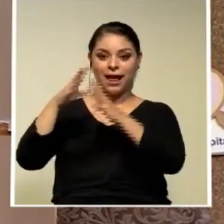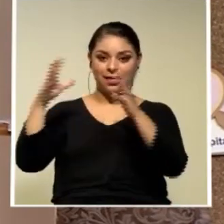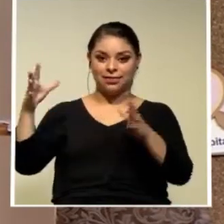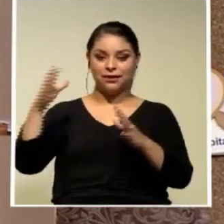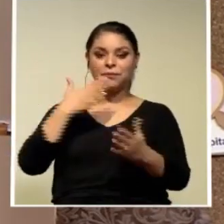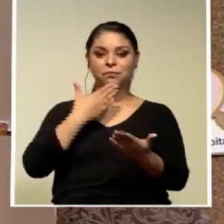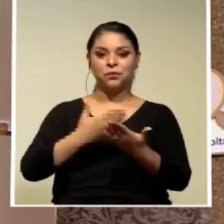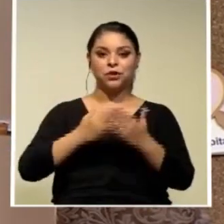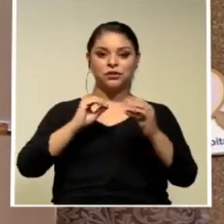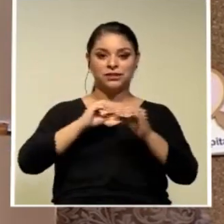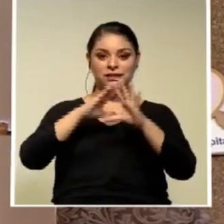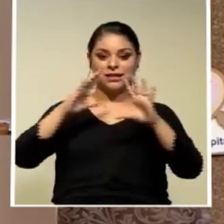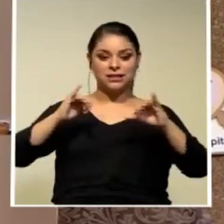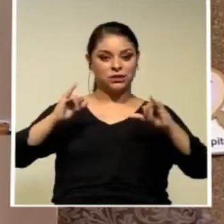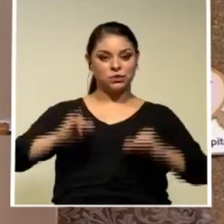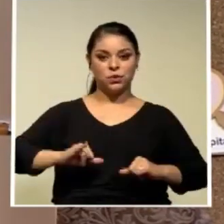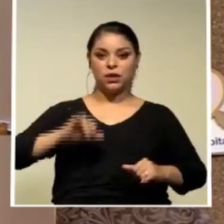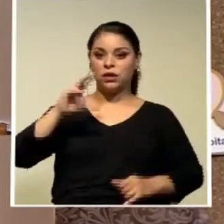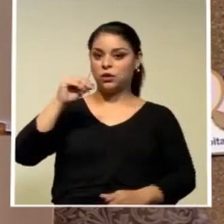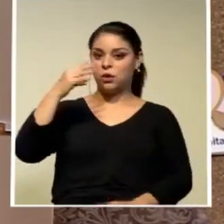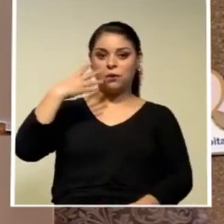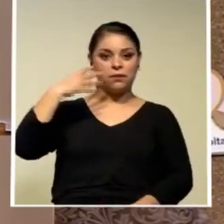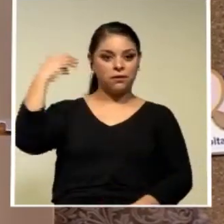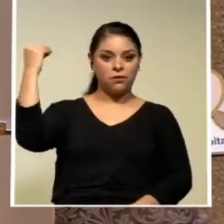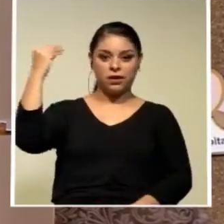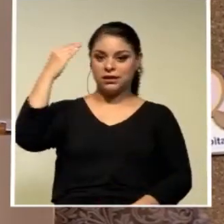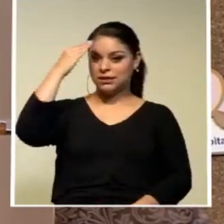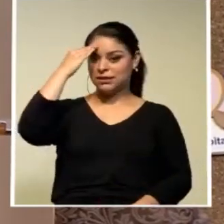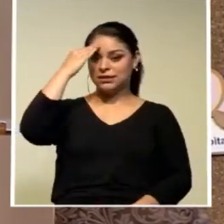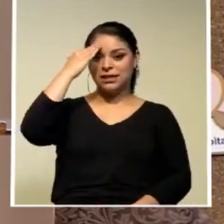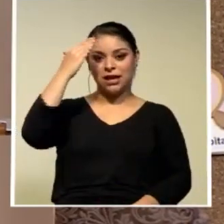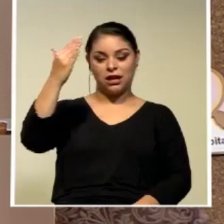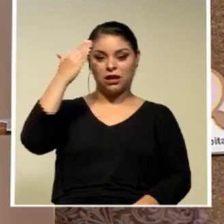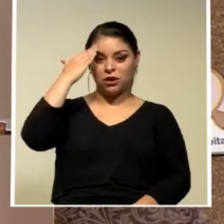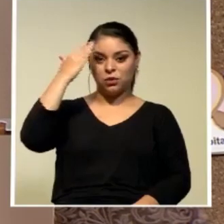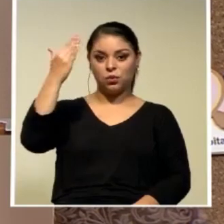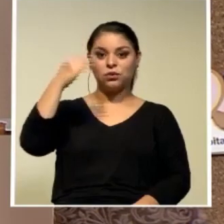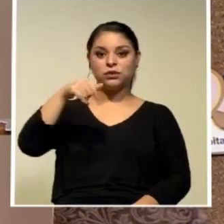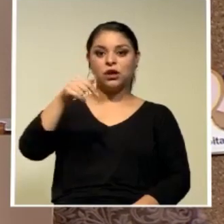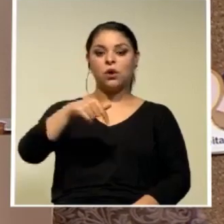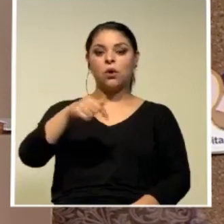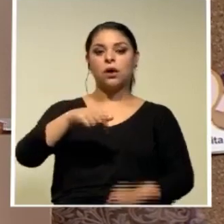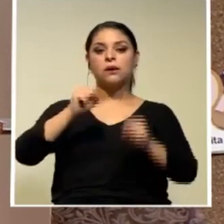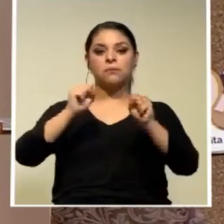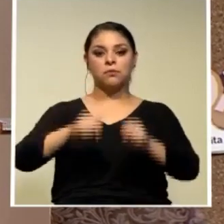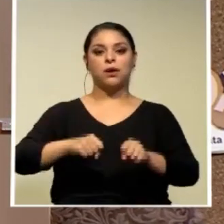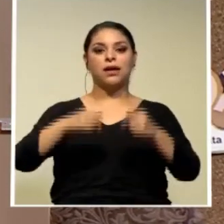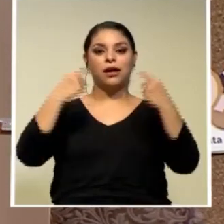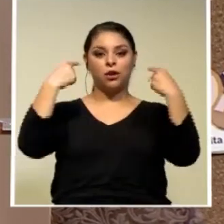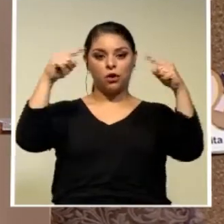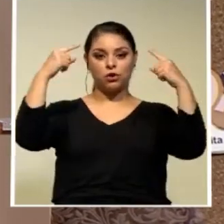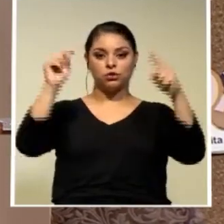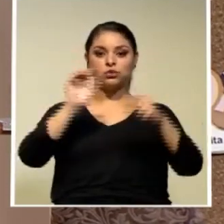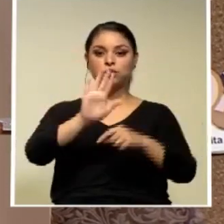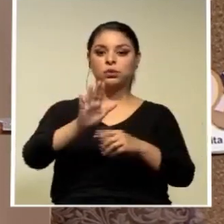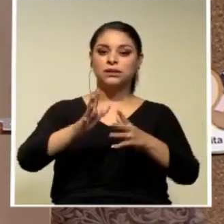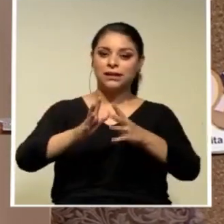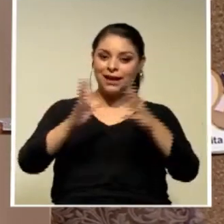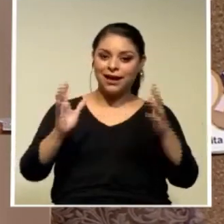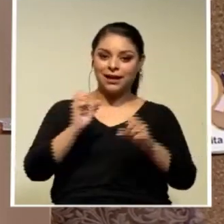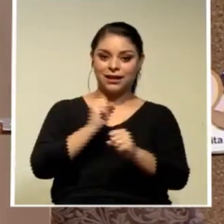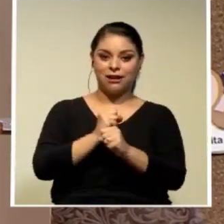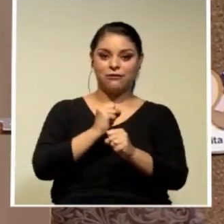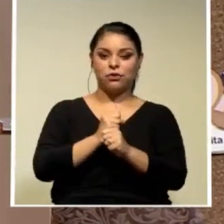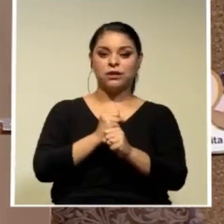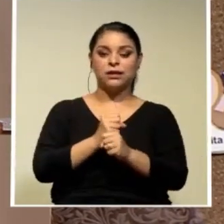No me voy. Saludos a Niña Wayne y a Ley. Que sea un día de muchos logros por su gran labor, como la de muchos y